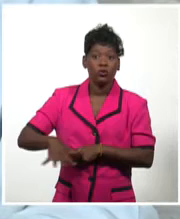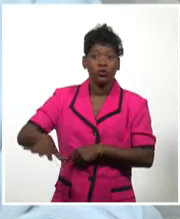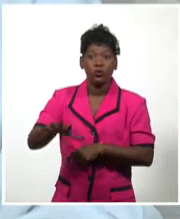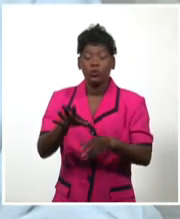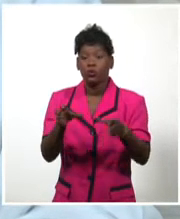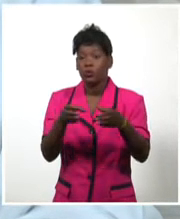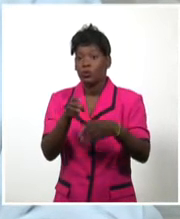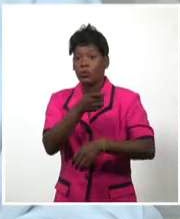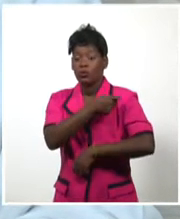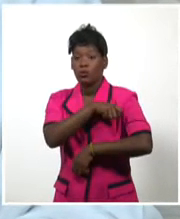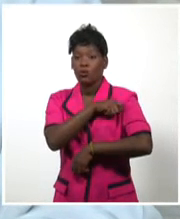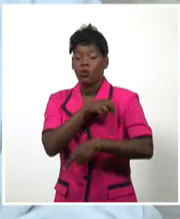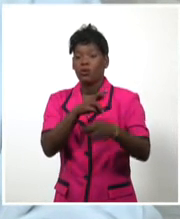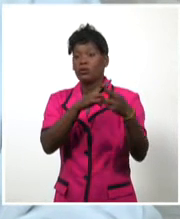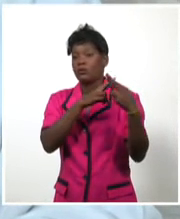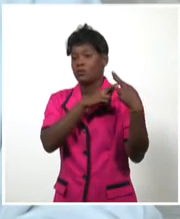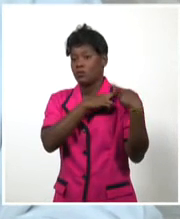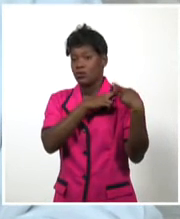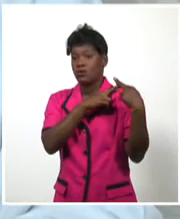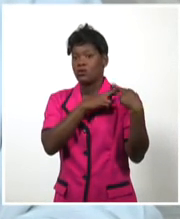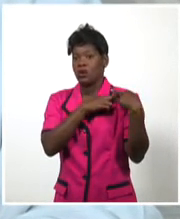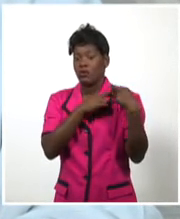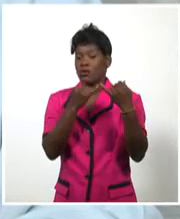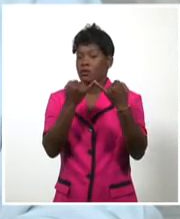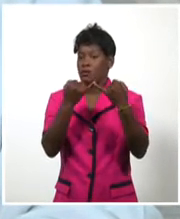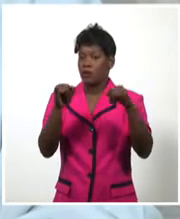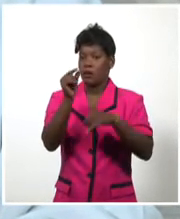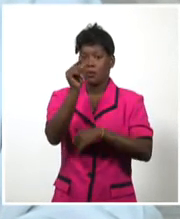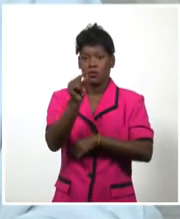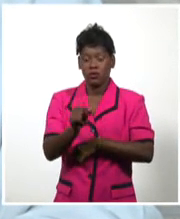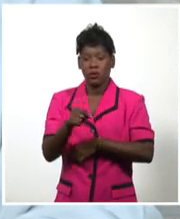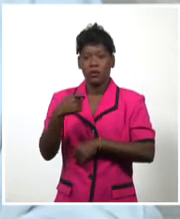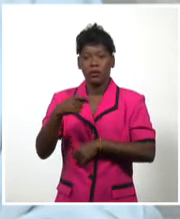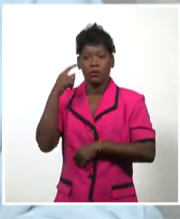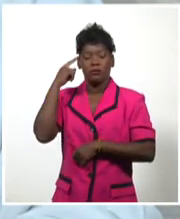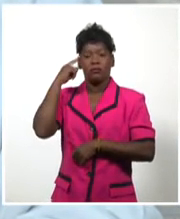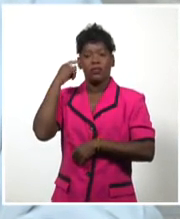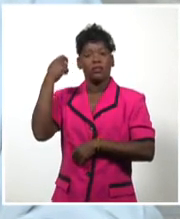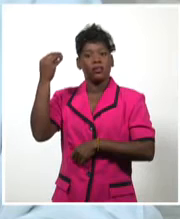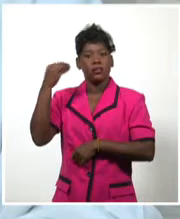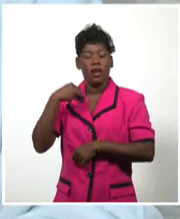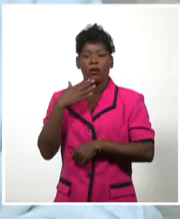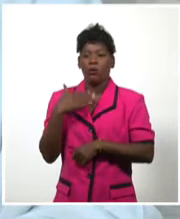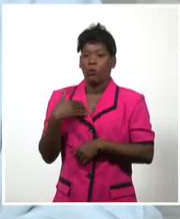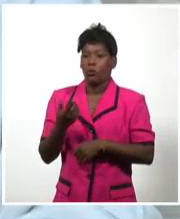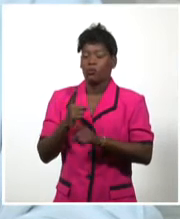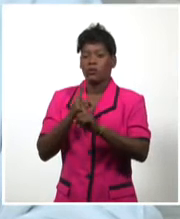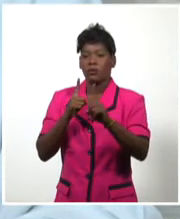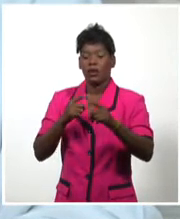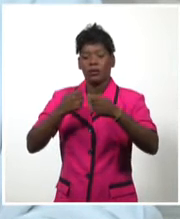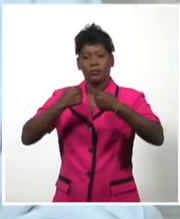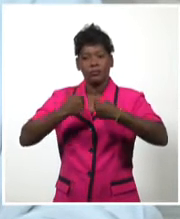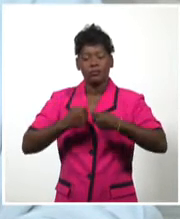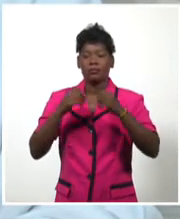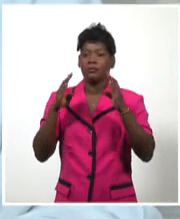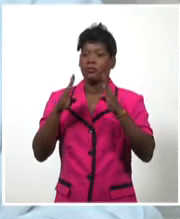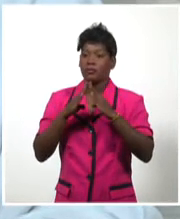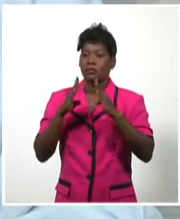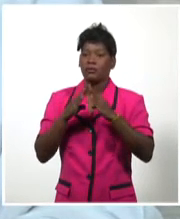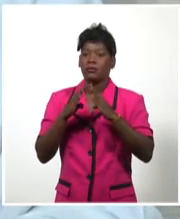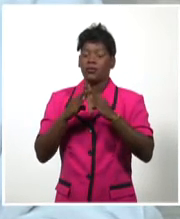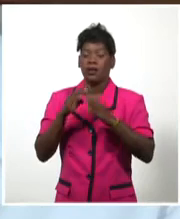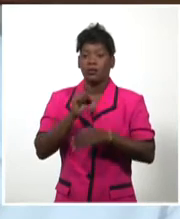de la responsabilidad individual, del aislamiento social y de mantenerse en casa para poder llegar finalmente a